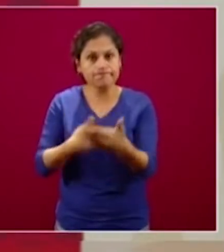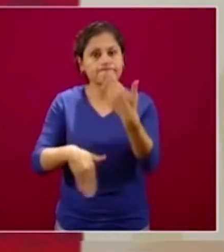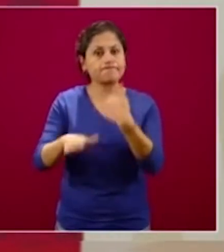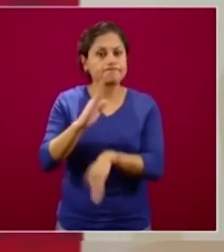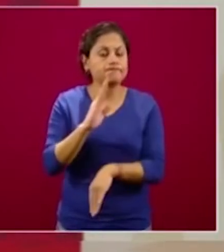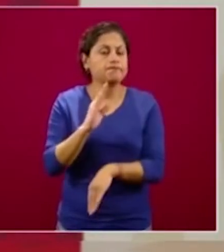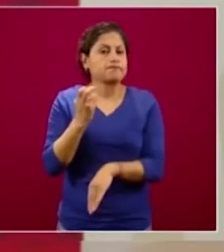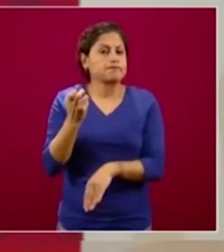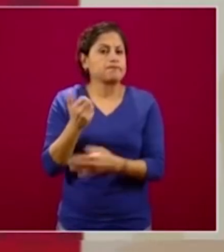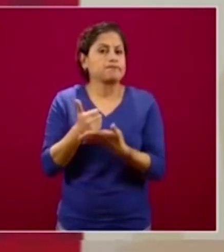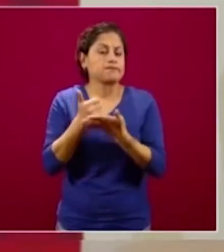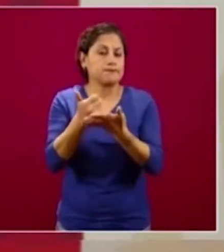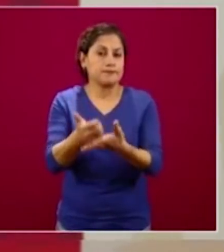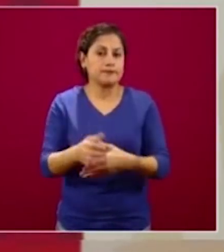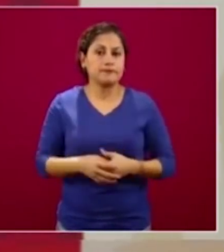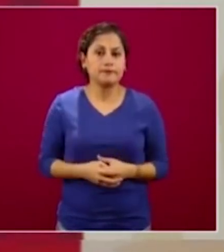clínica.